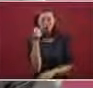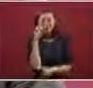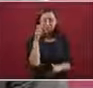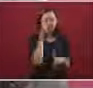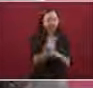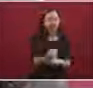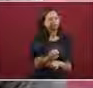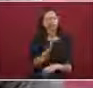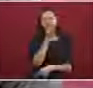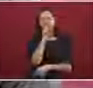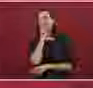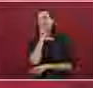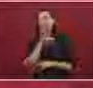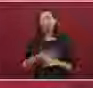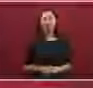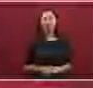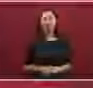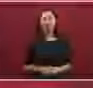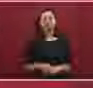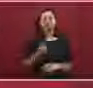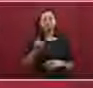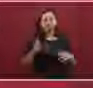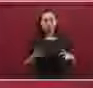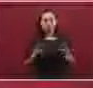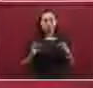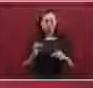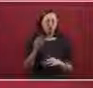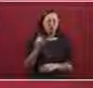El fundador del fondo, don Daniel Cosío Villegas, decía,